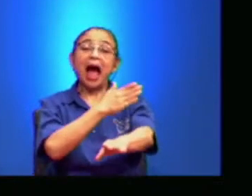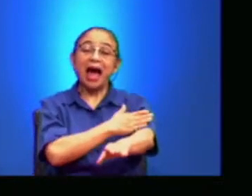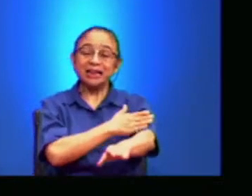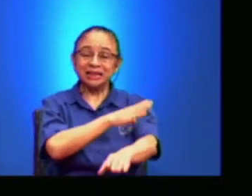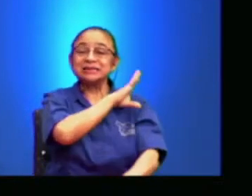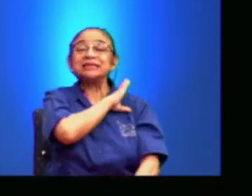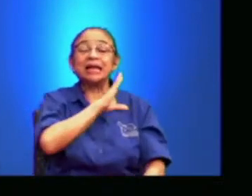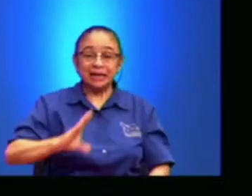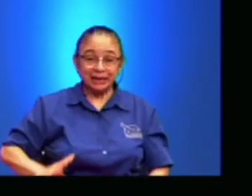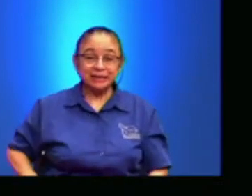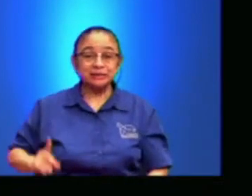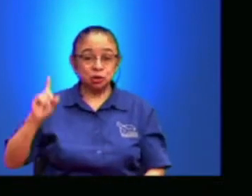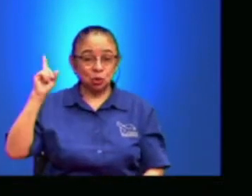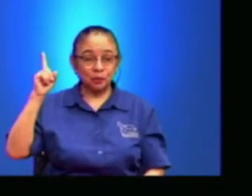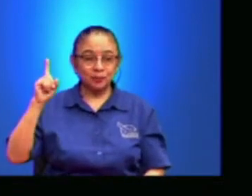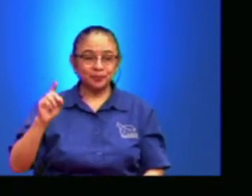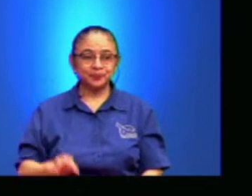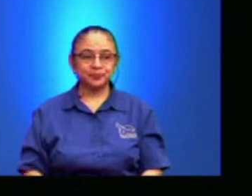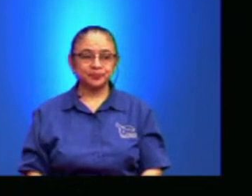cristo